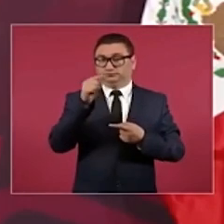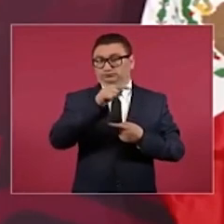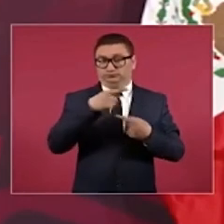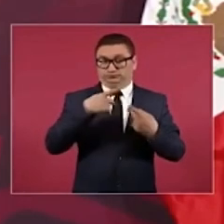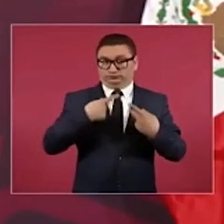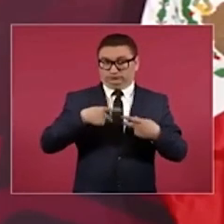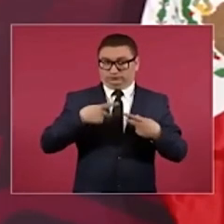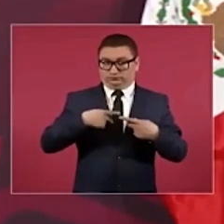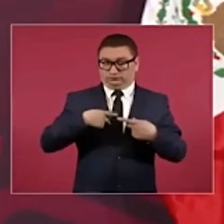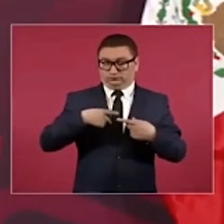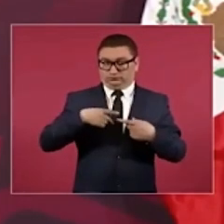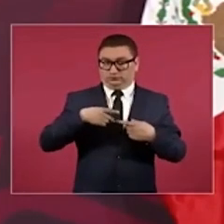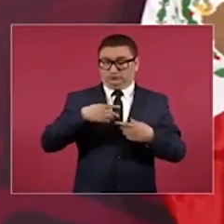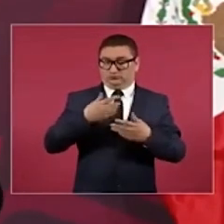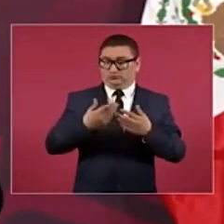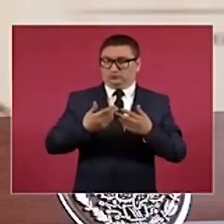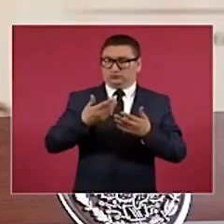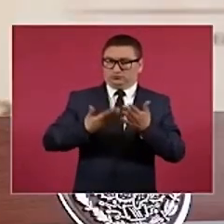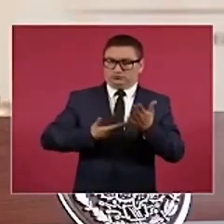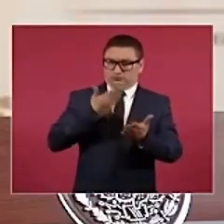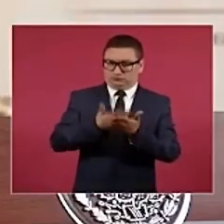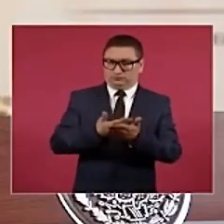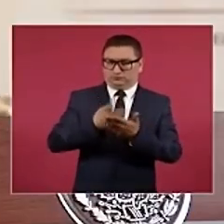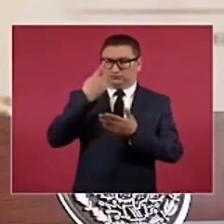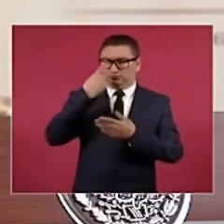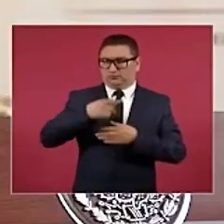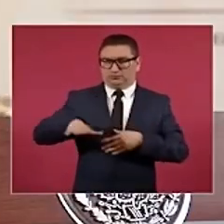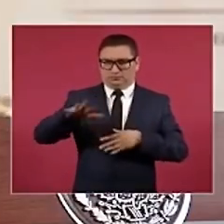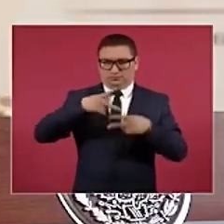Proponen es En beneficio del